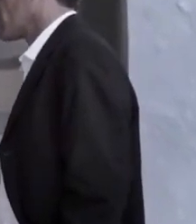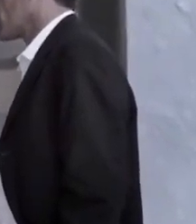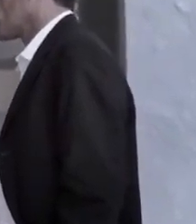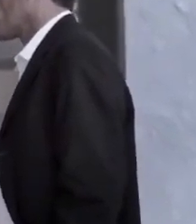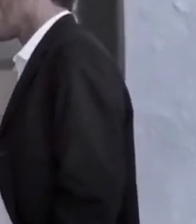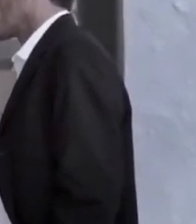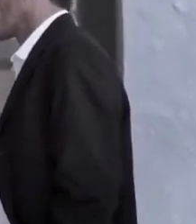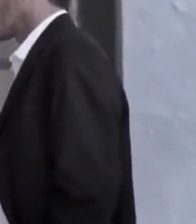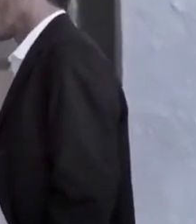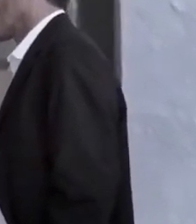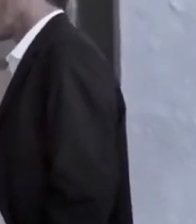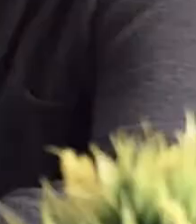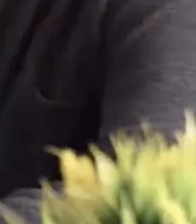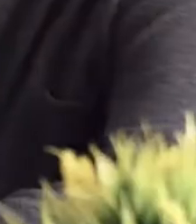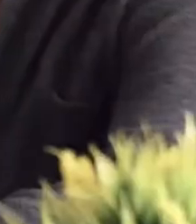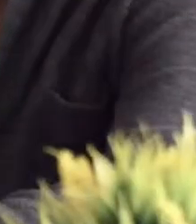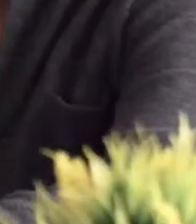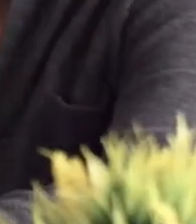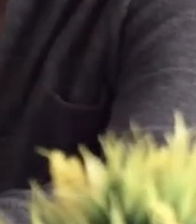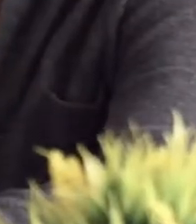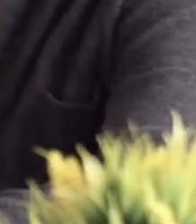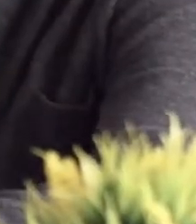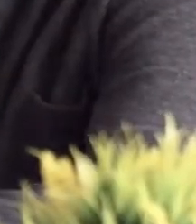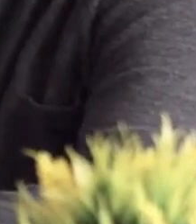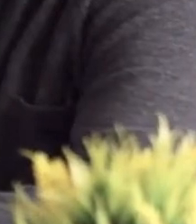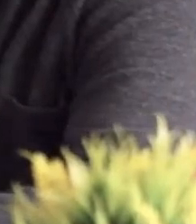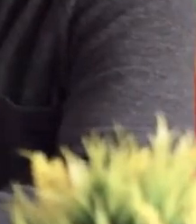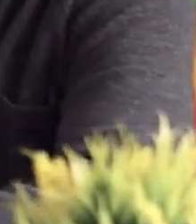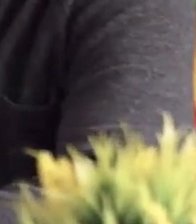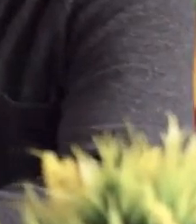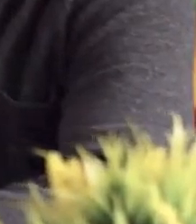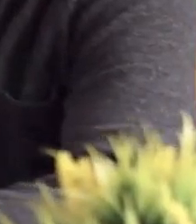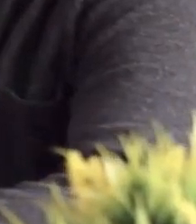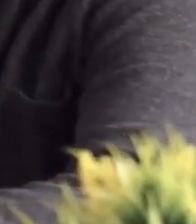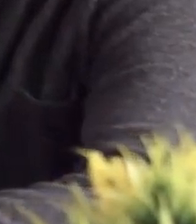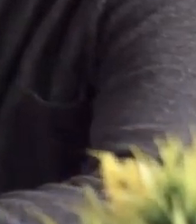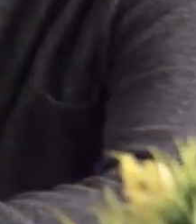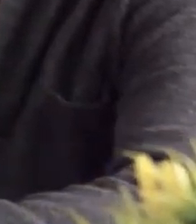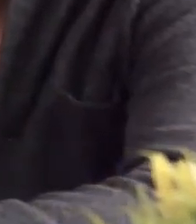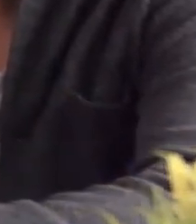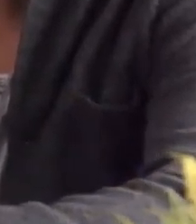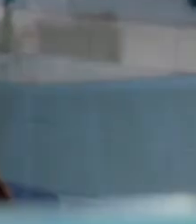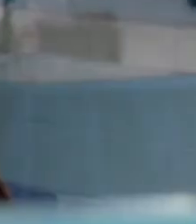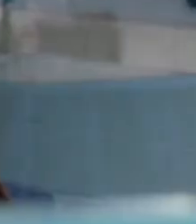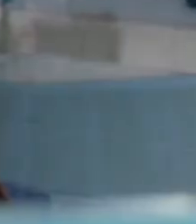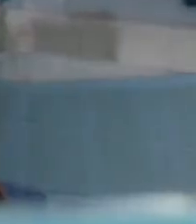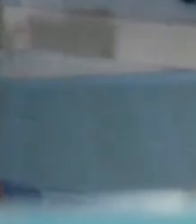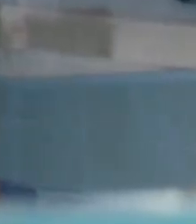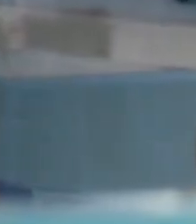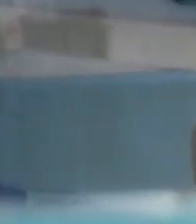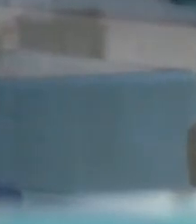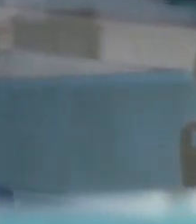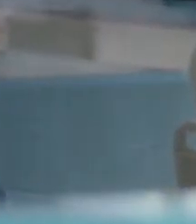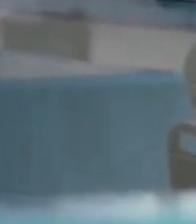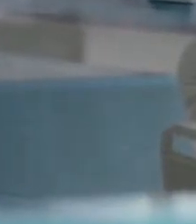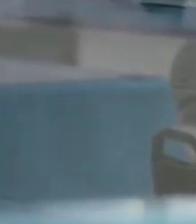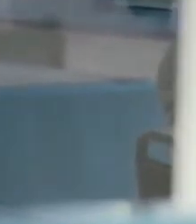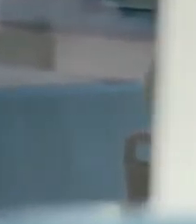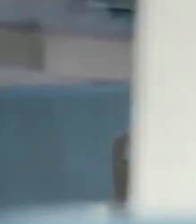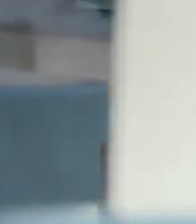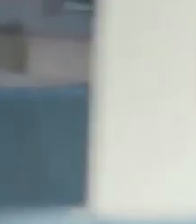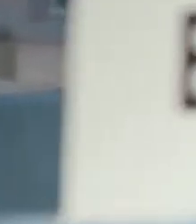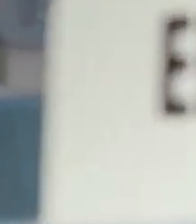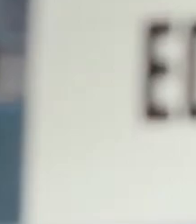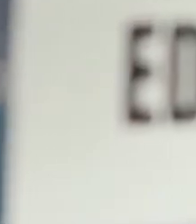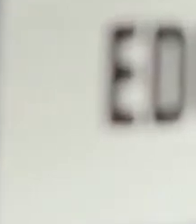con todo. Acércate con los directivos o con tus colegas para buscar apoyo. Busca ayuda con alguna institución y anímate a